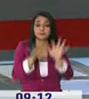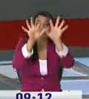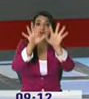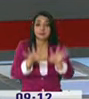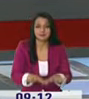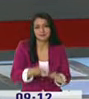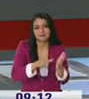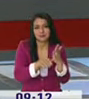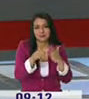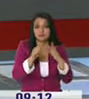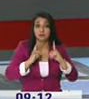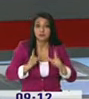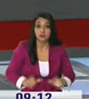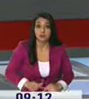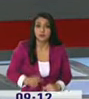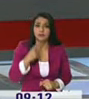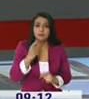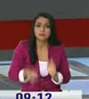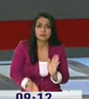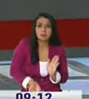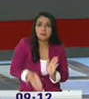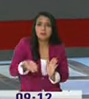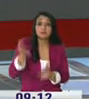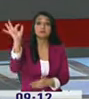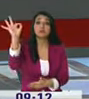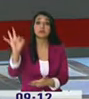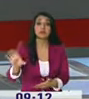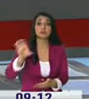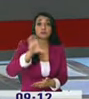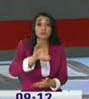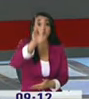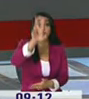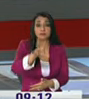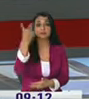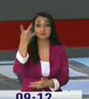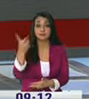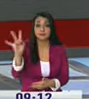que inclusive se ha incrementado el presupuesto para este 2017.